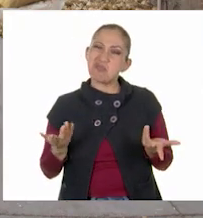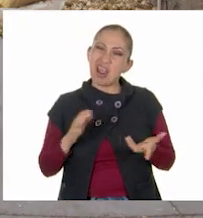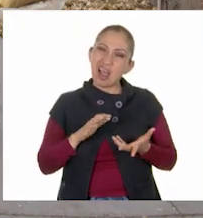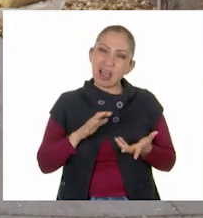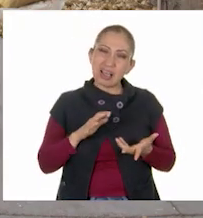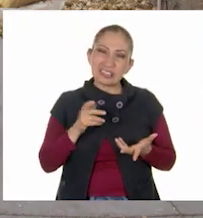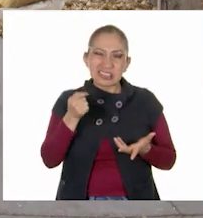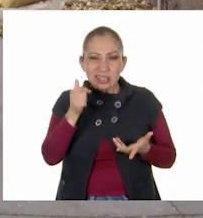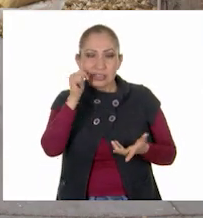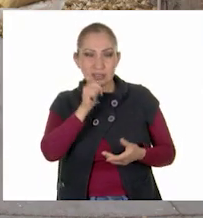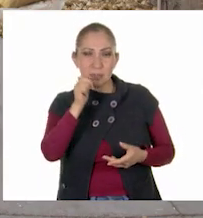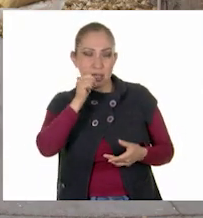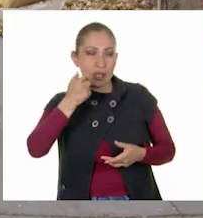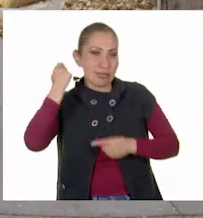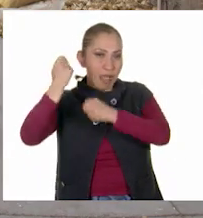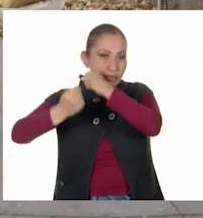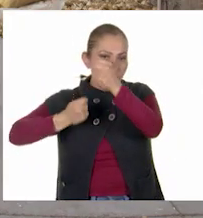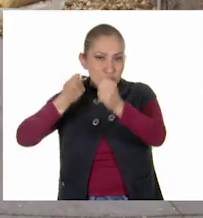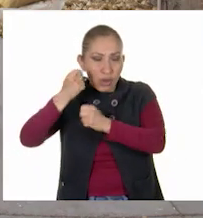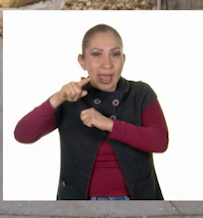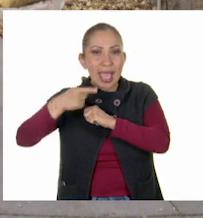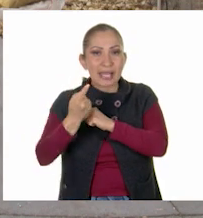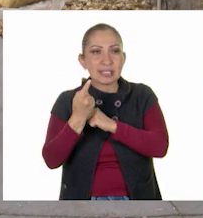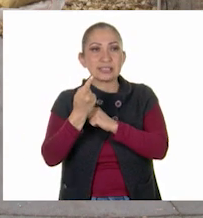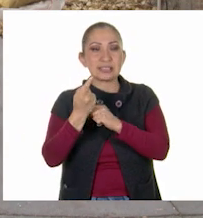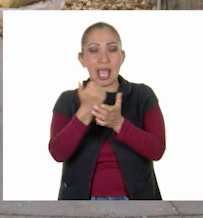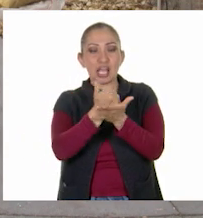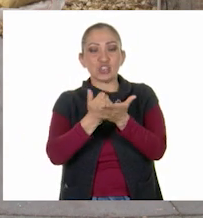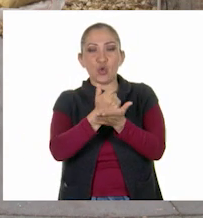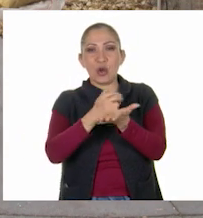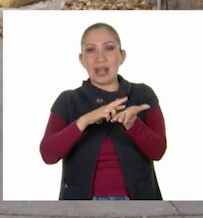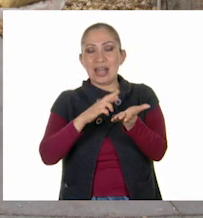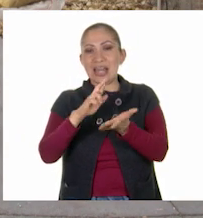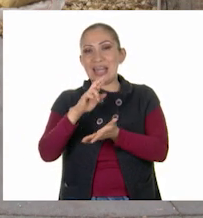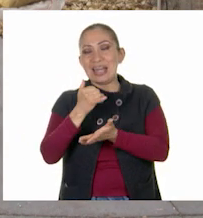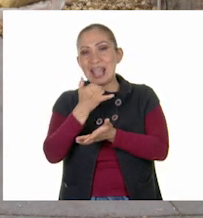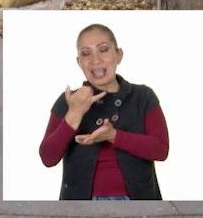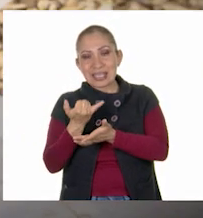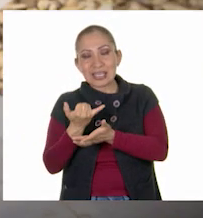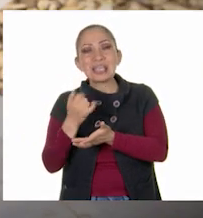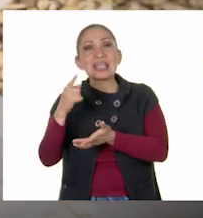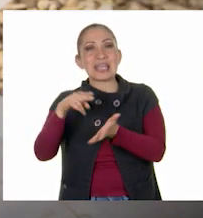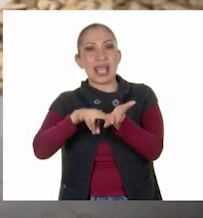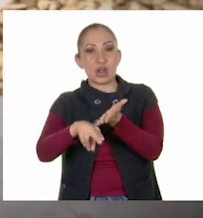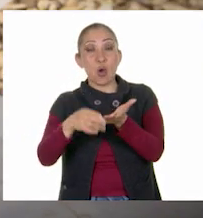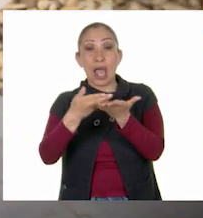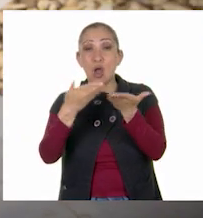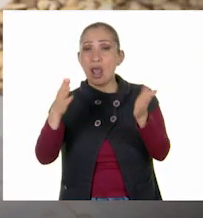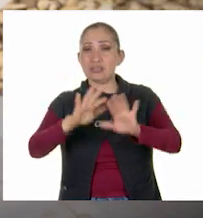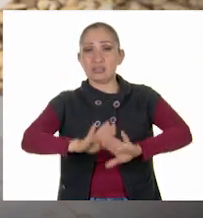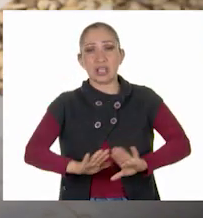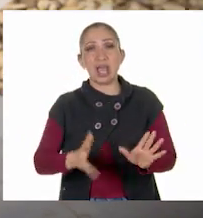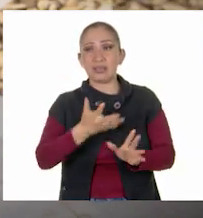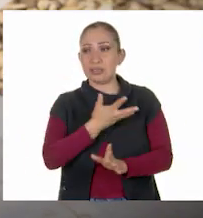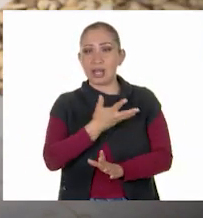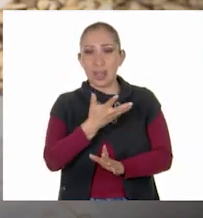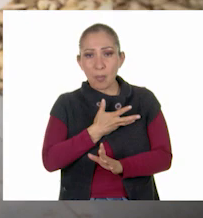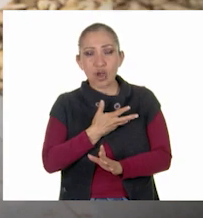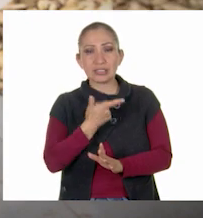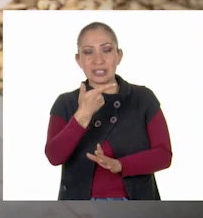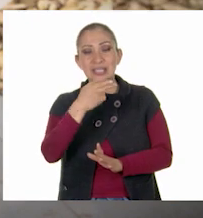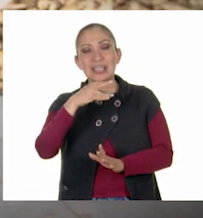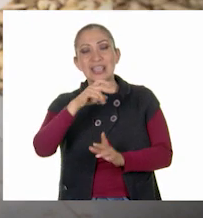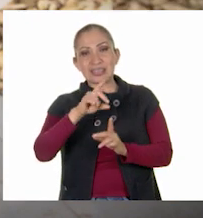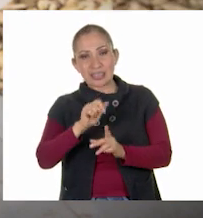Normalmente y tradicionalmente era azul rey y negro. ¿sí? Ahora ya tenemos